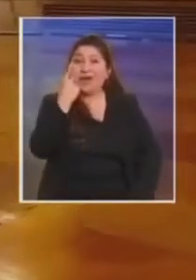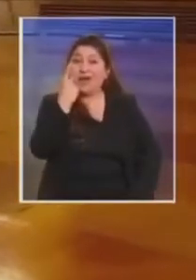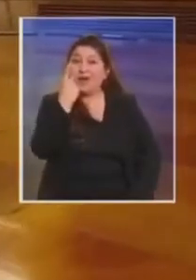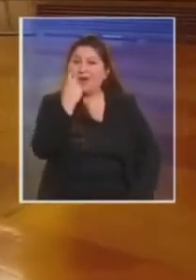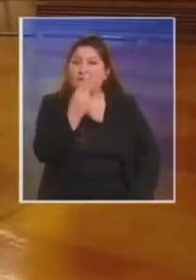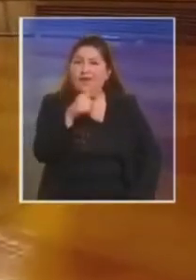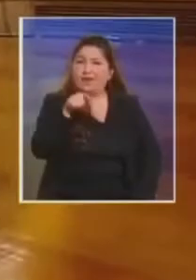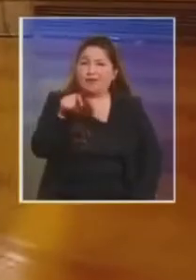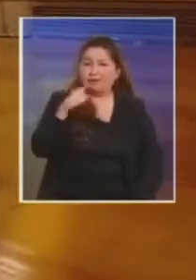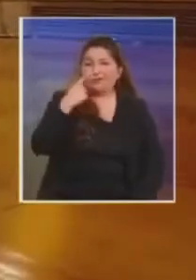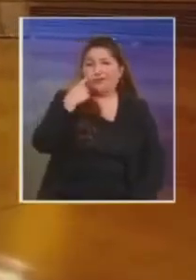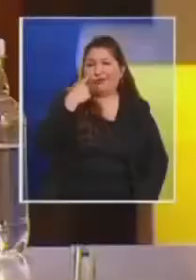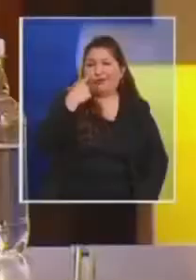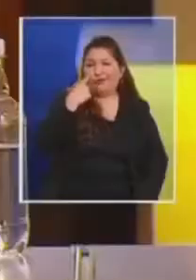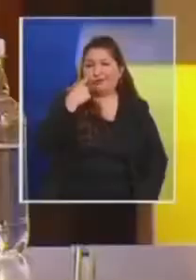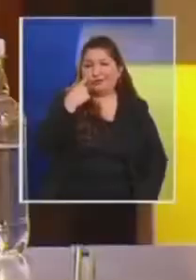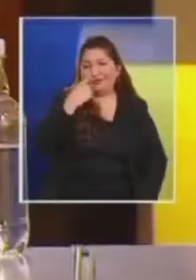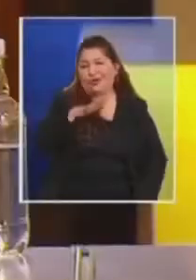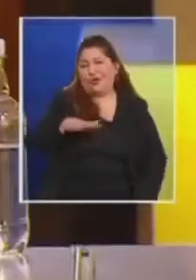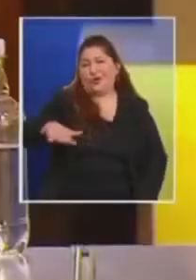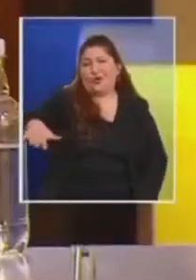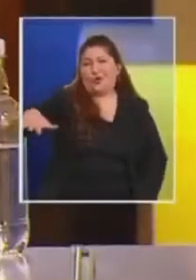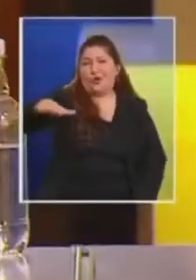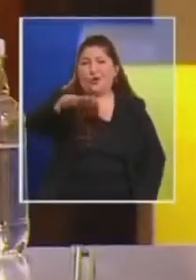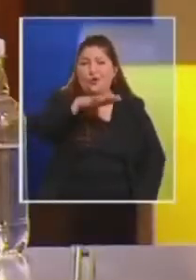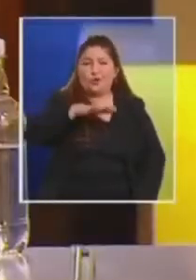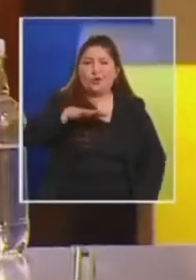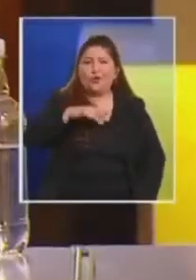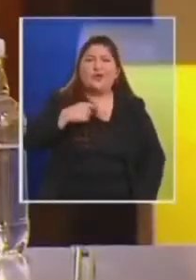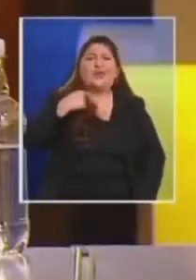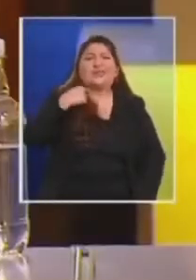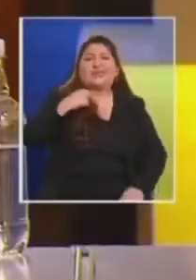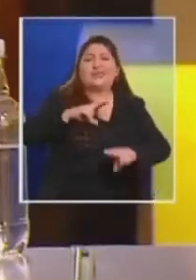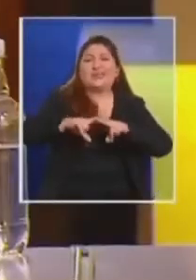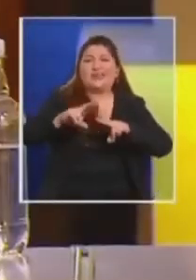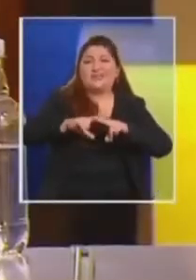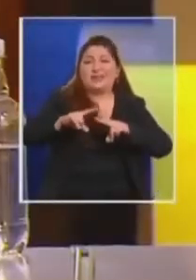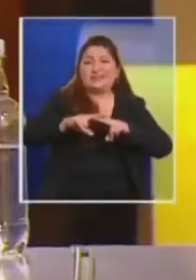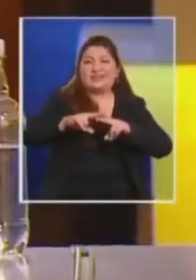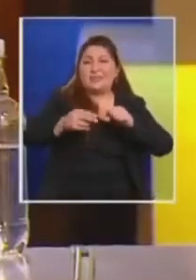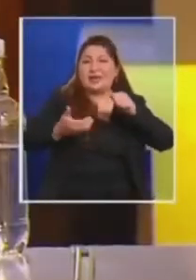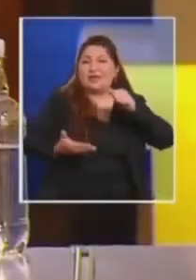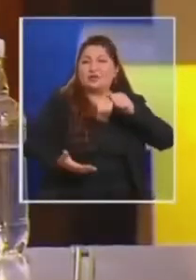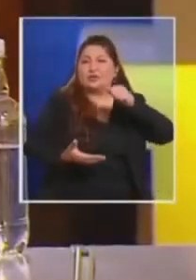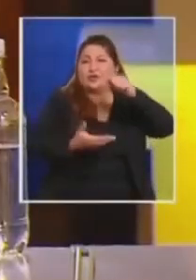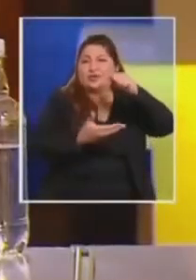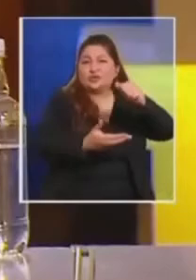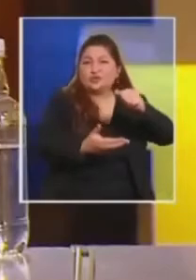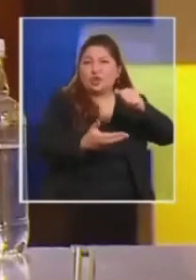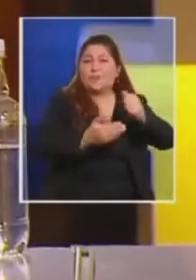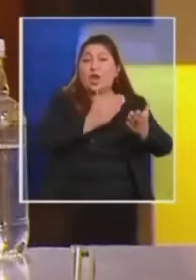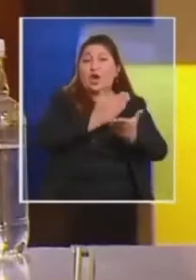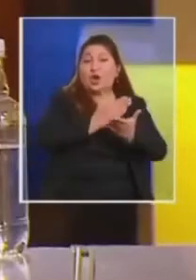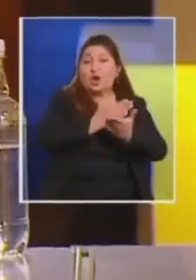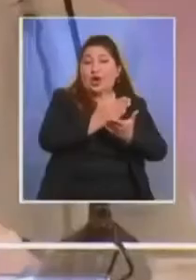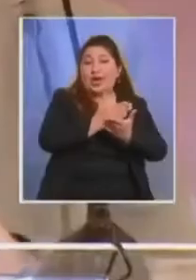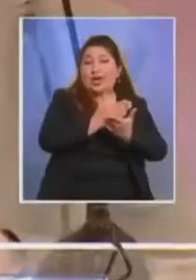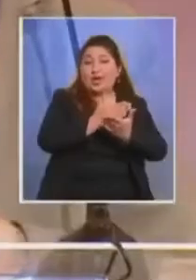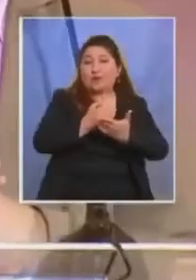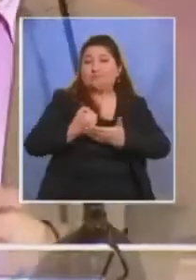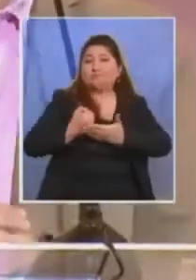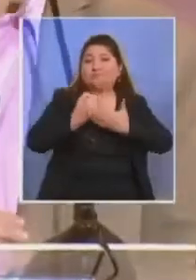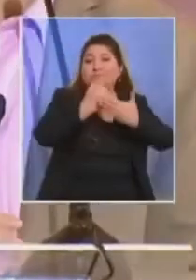todo el mundo. ¿Qué va a hacer entonces con la subvención, por ejemplo, para los colegios que reciben apoyo del Estado? ¿Va a terminar con la